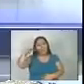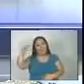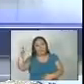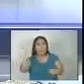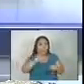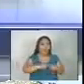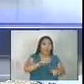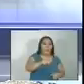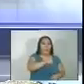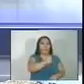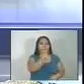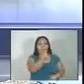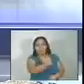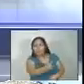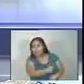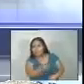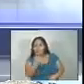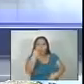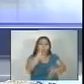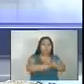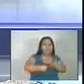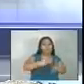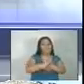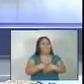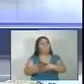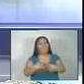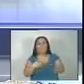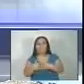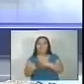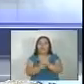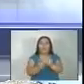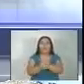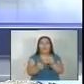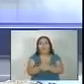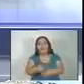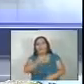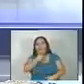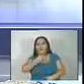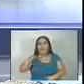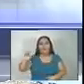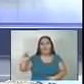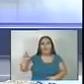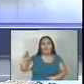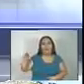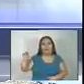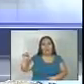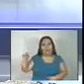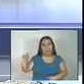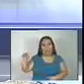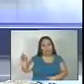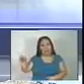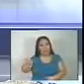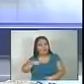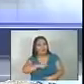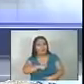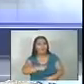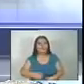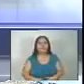por su parte buscan salir adelante en medio de las dificultades. Ernesto Cornejo, corresponsal de la RNA, con más detalles.